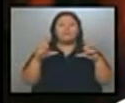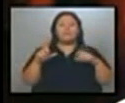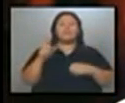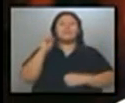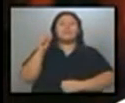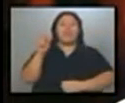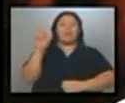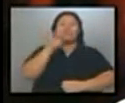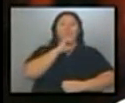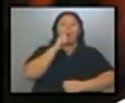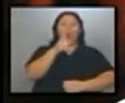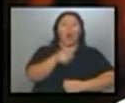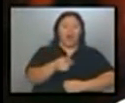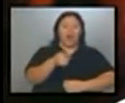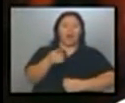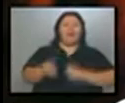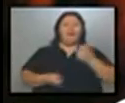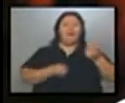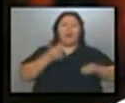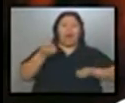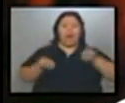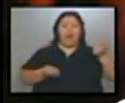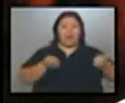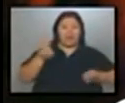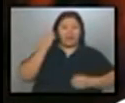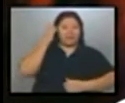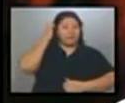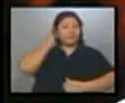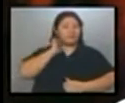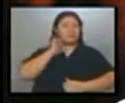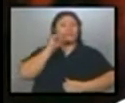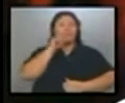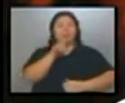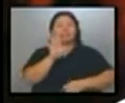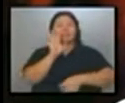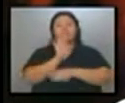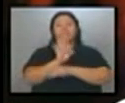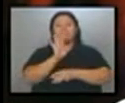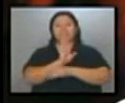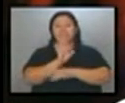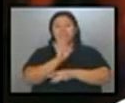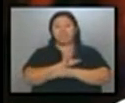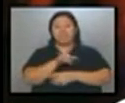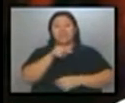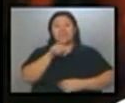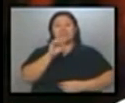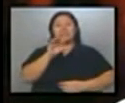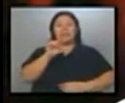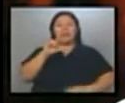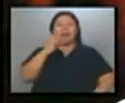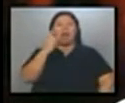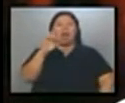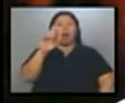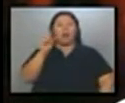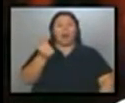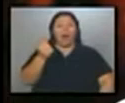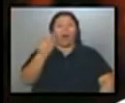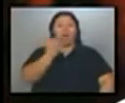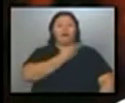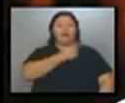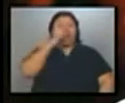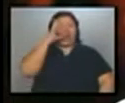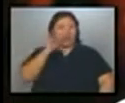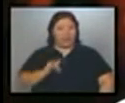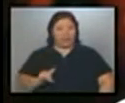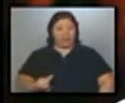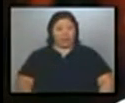de Fedeval. Fue considerada la tercera en discordia. Se llama Laurita Fernández. Y la revista pronto se